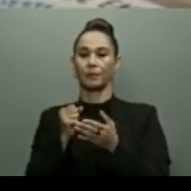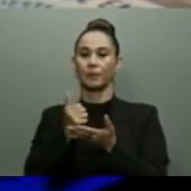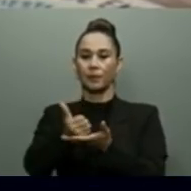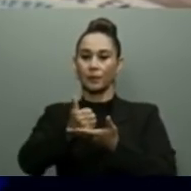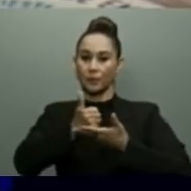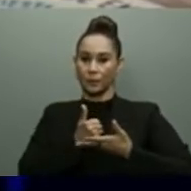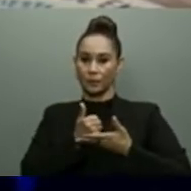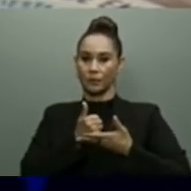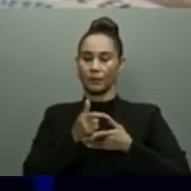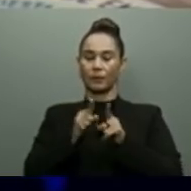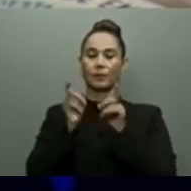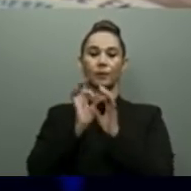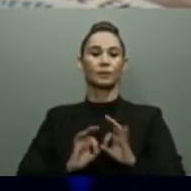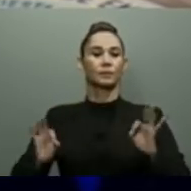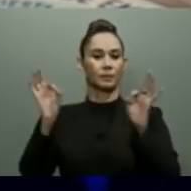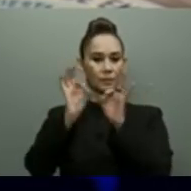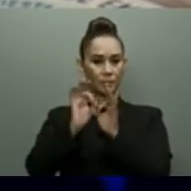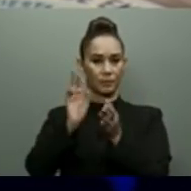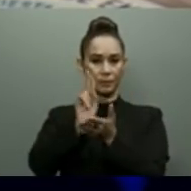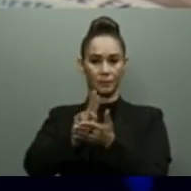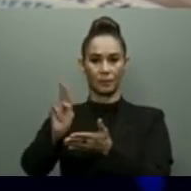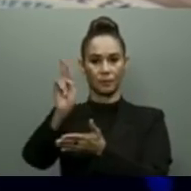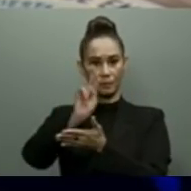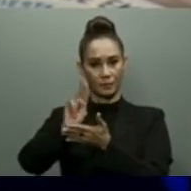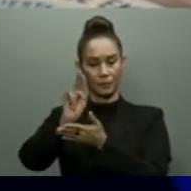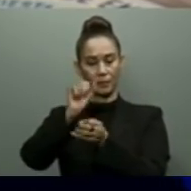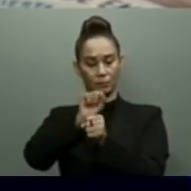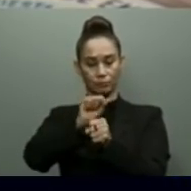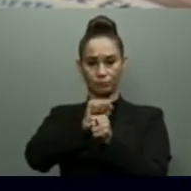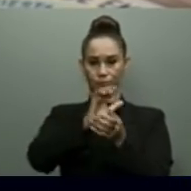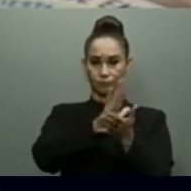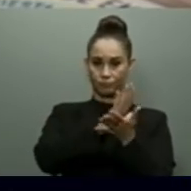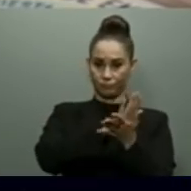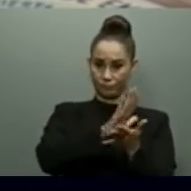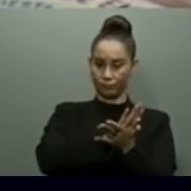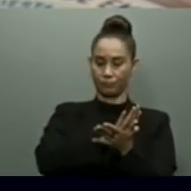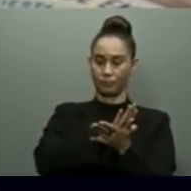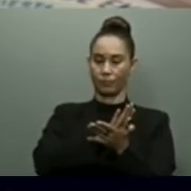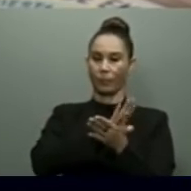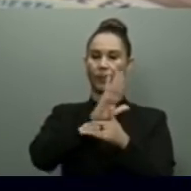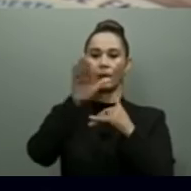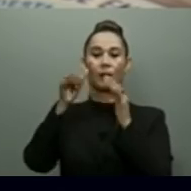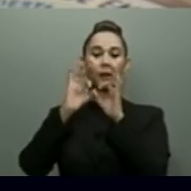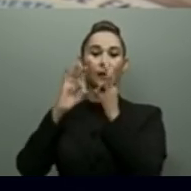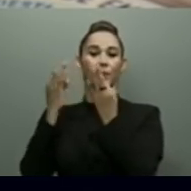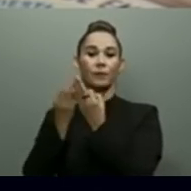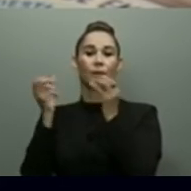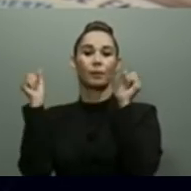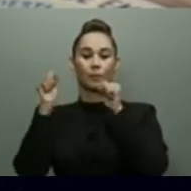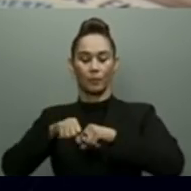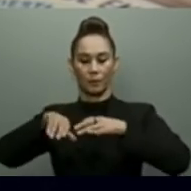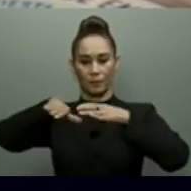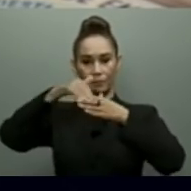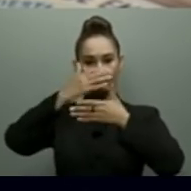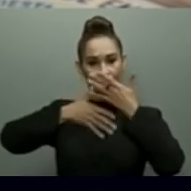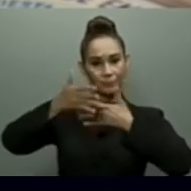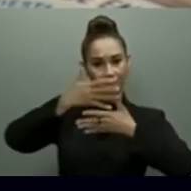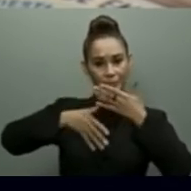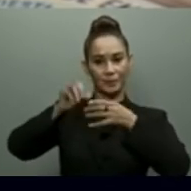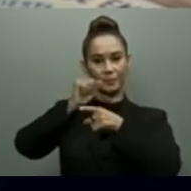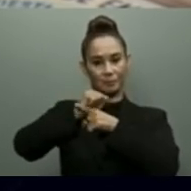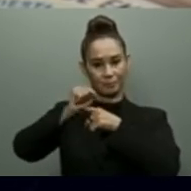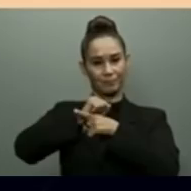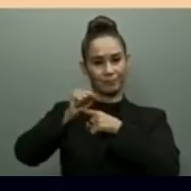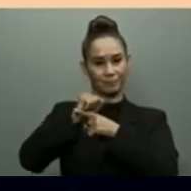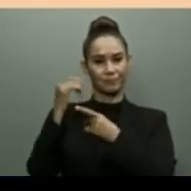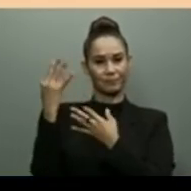es importante de que las universidades, los trabajos, las escuelas, en fin, la familia pueda participar de este gran ejercicio.